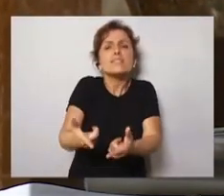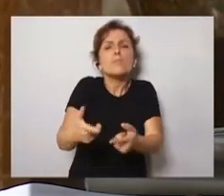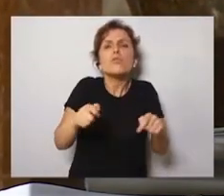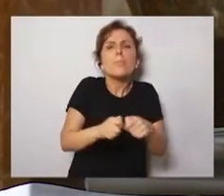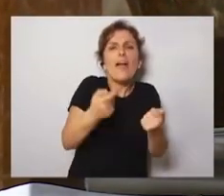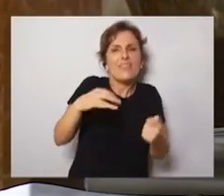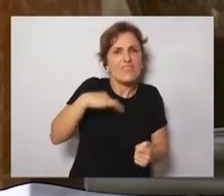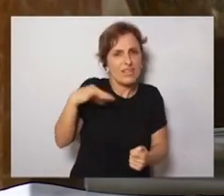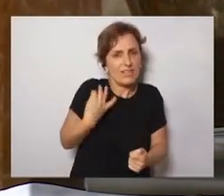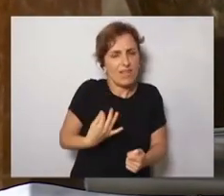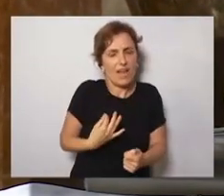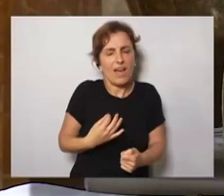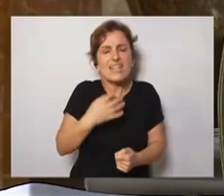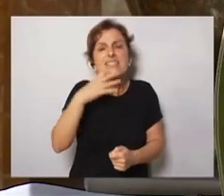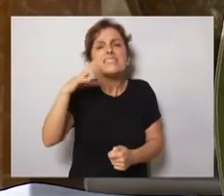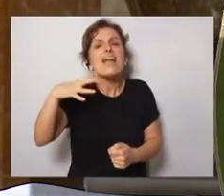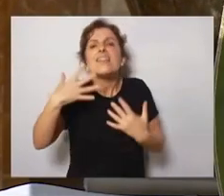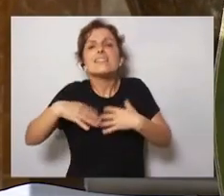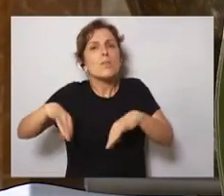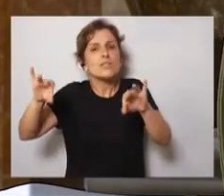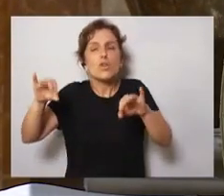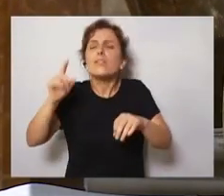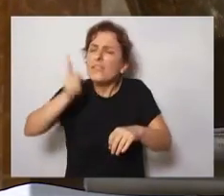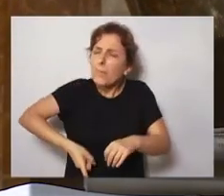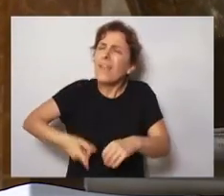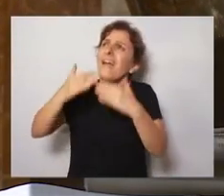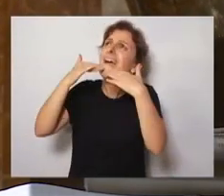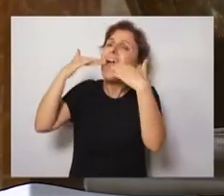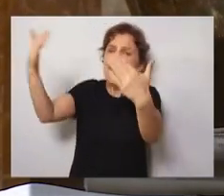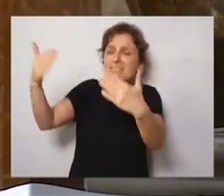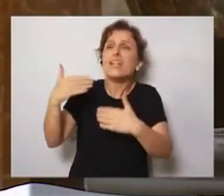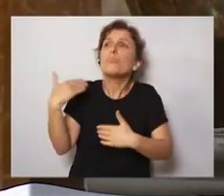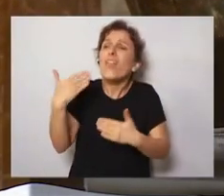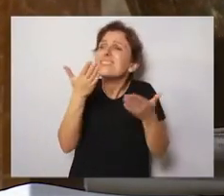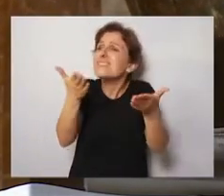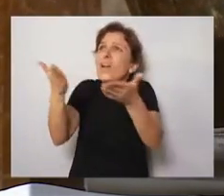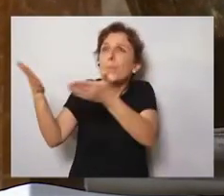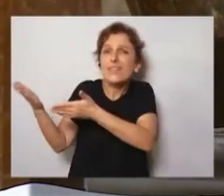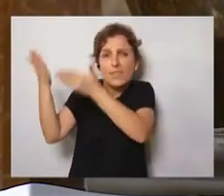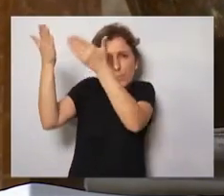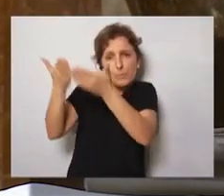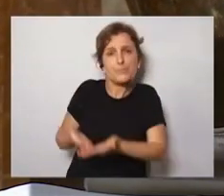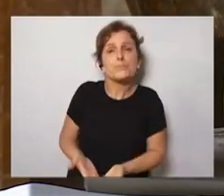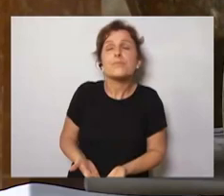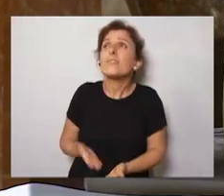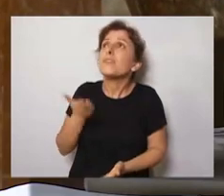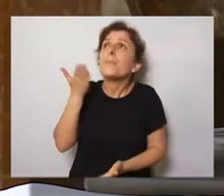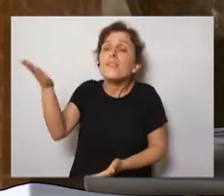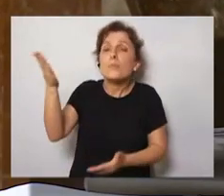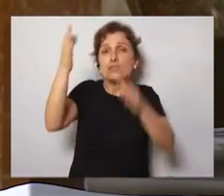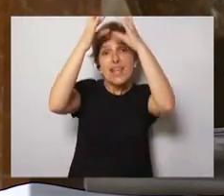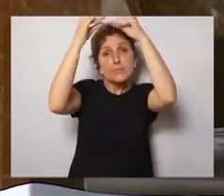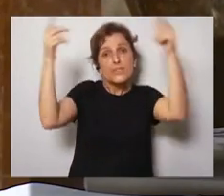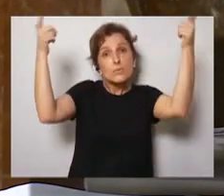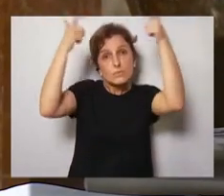gracias porque nos haces dignos de servirte en tu presencia te pedimos humildemente que el espíritu santo congreguen la